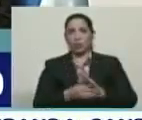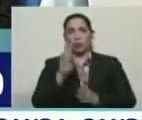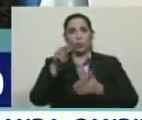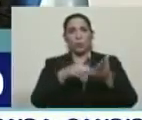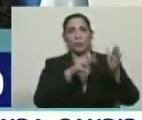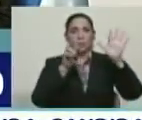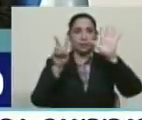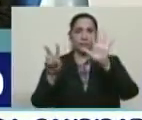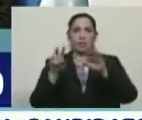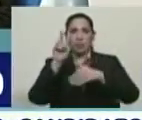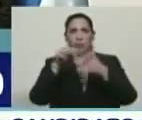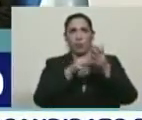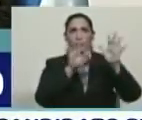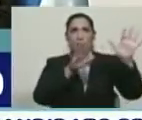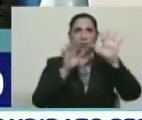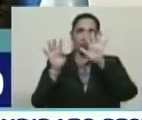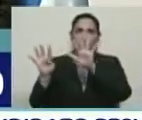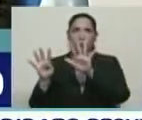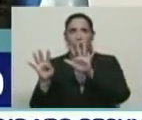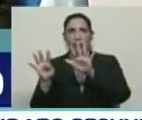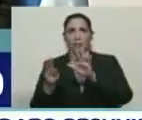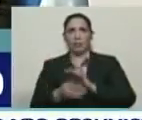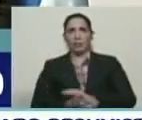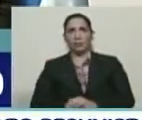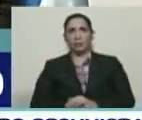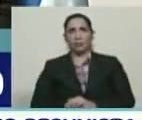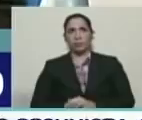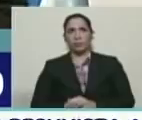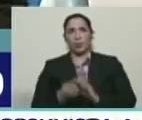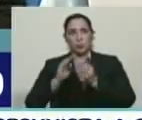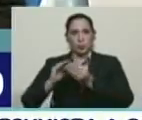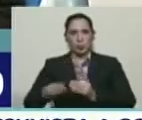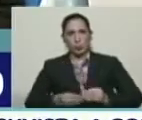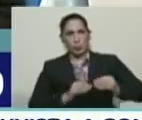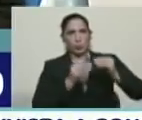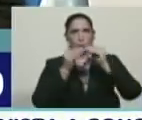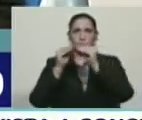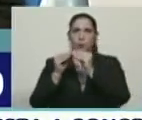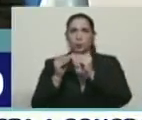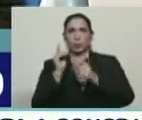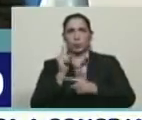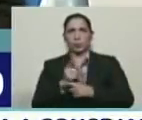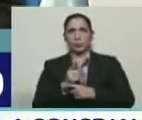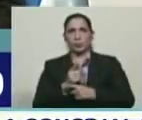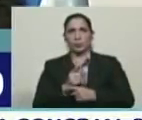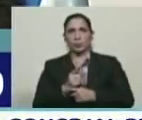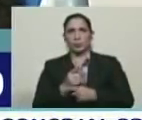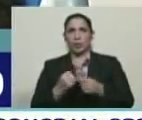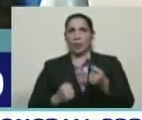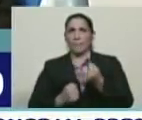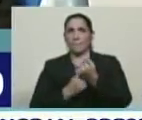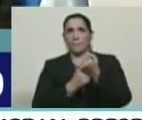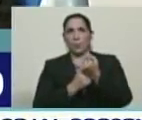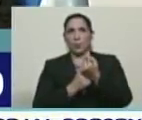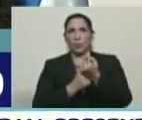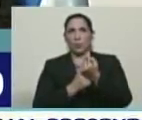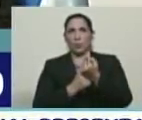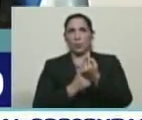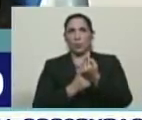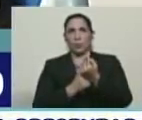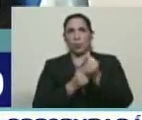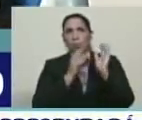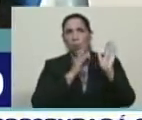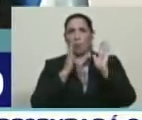2017-2019. Una iniciativa del Ministerio de Relaciones Interiores, Justicia y Paz, con el apoyo de todas las instituciones del